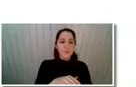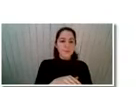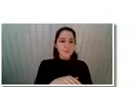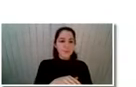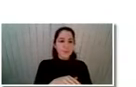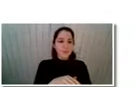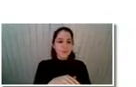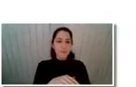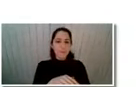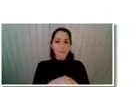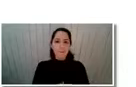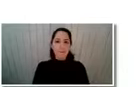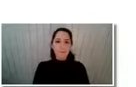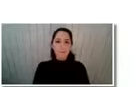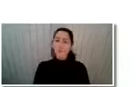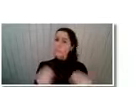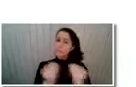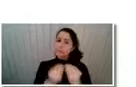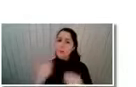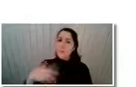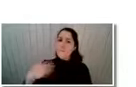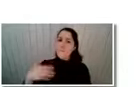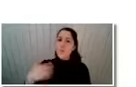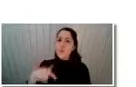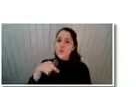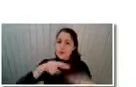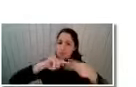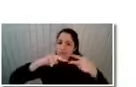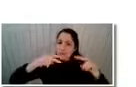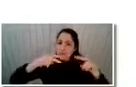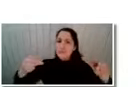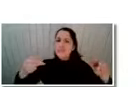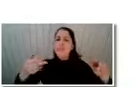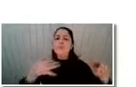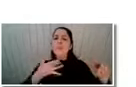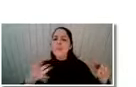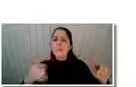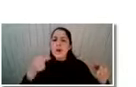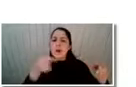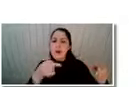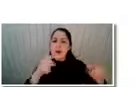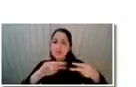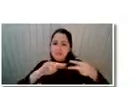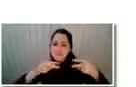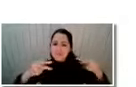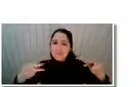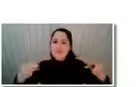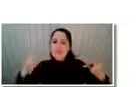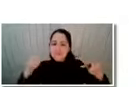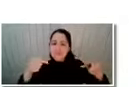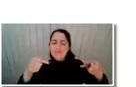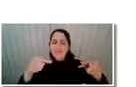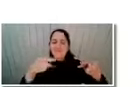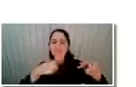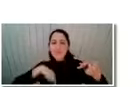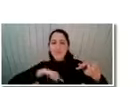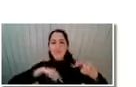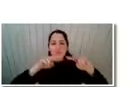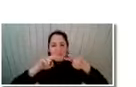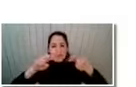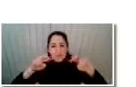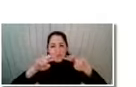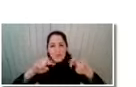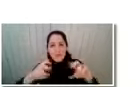Es muy importante este material genético porque es ese el que nos permite trabajar en un laboratorio de diagnóstico